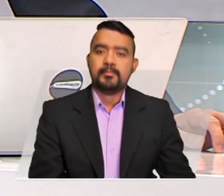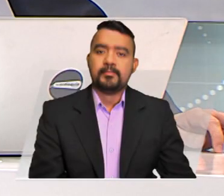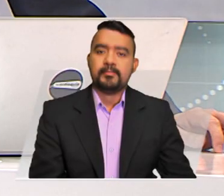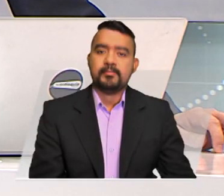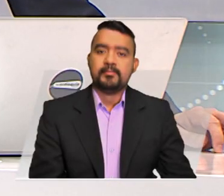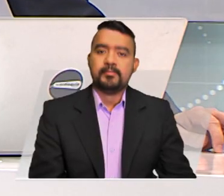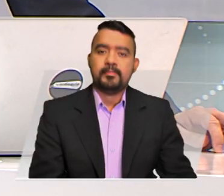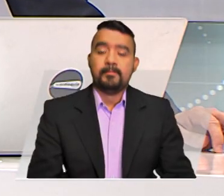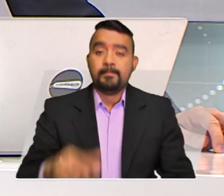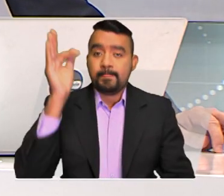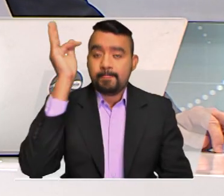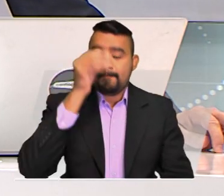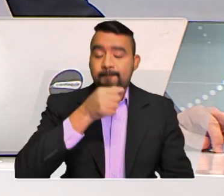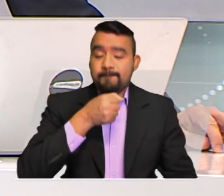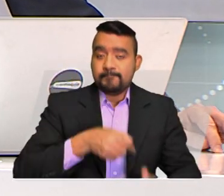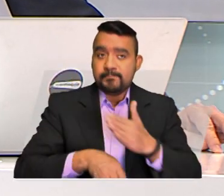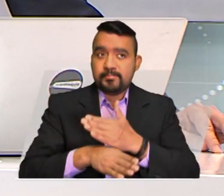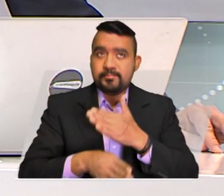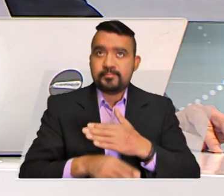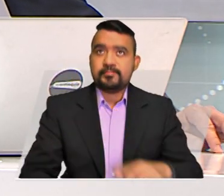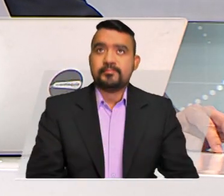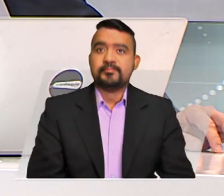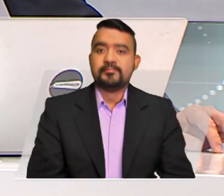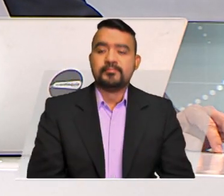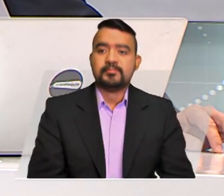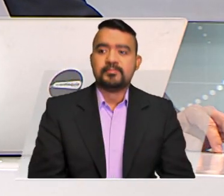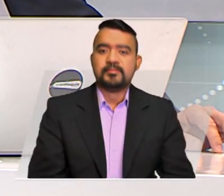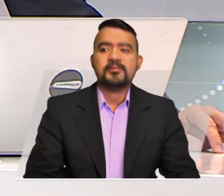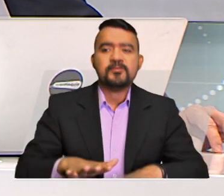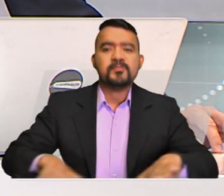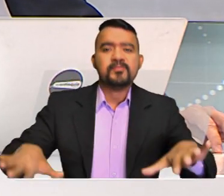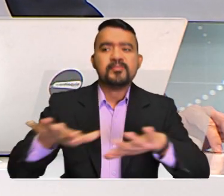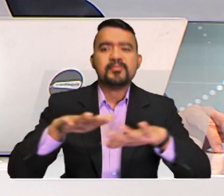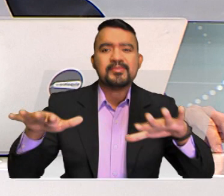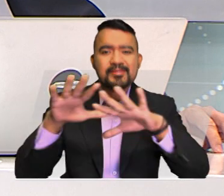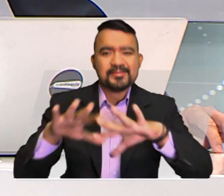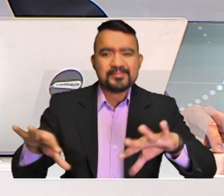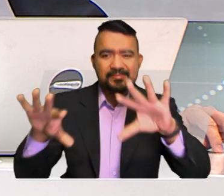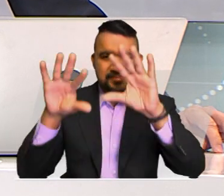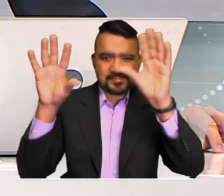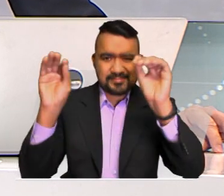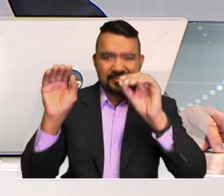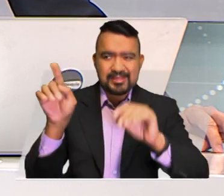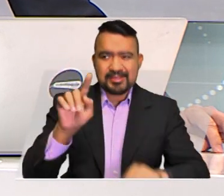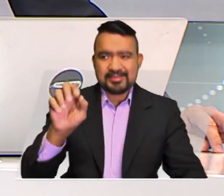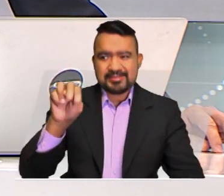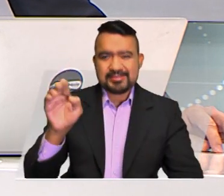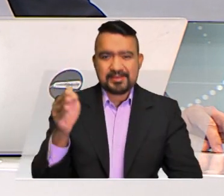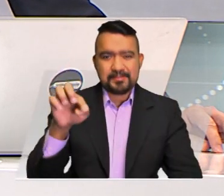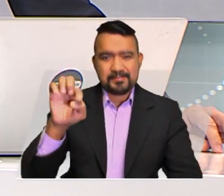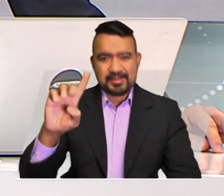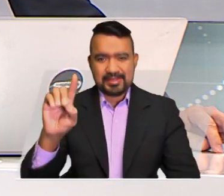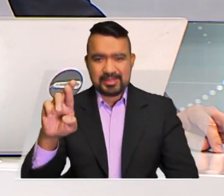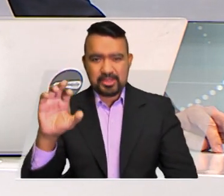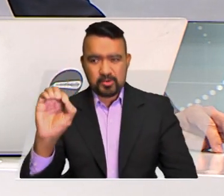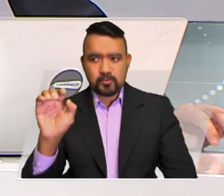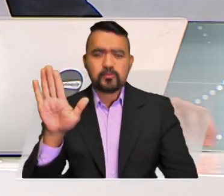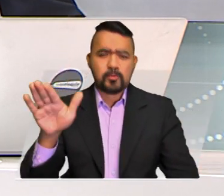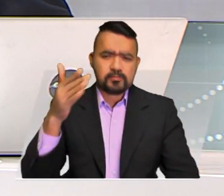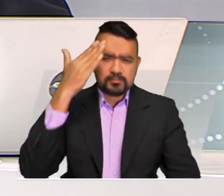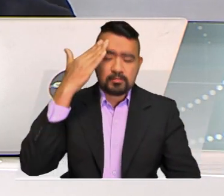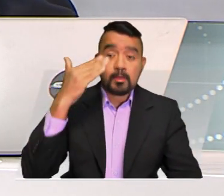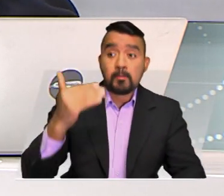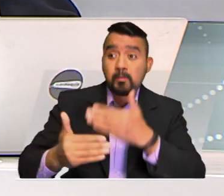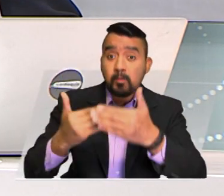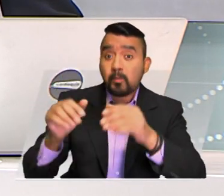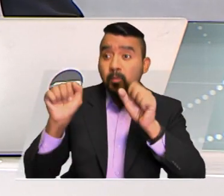con el visto bueno para la operación del aeródromo en san pedro de urabá desde la administración municipal esperan que se reactiva la economía con